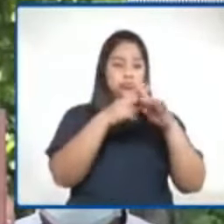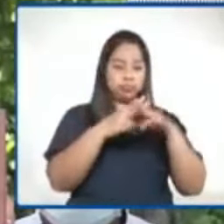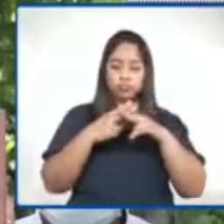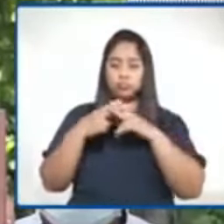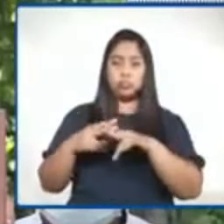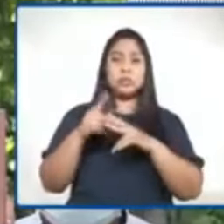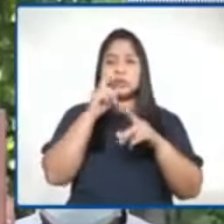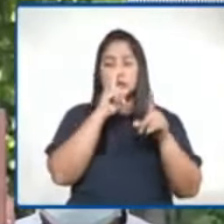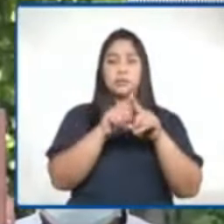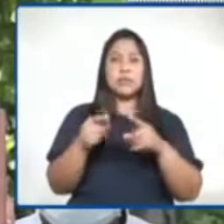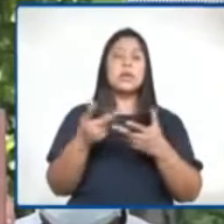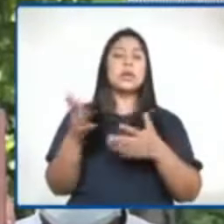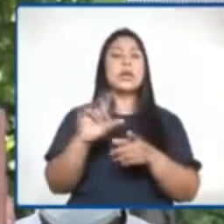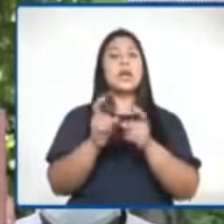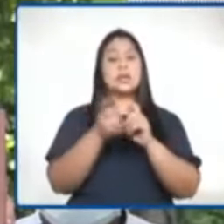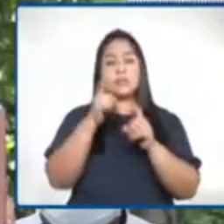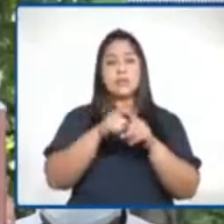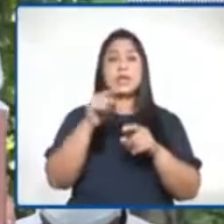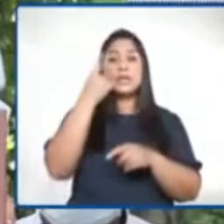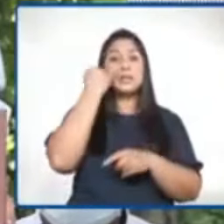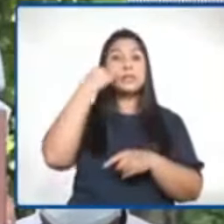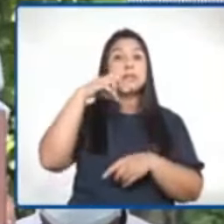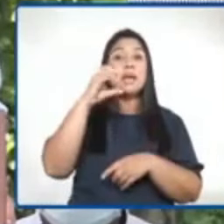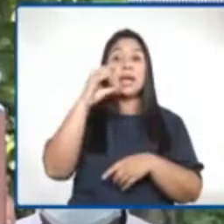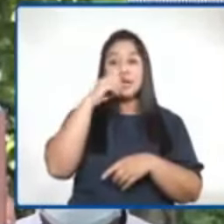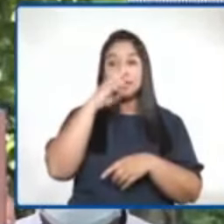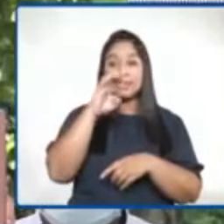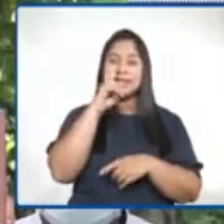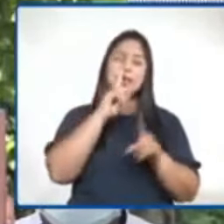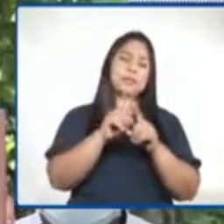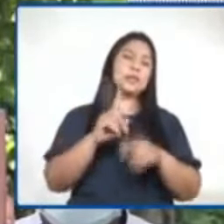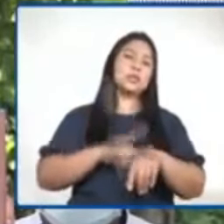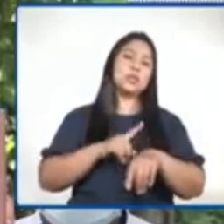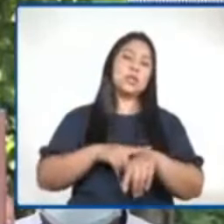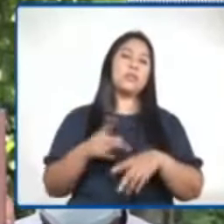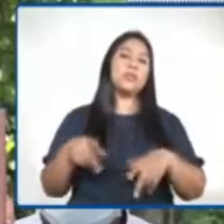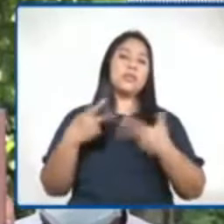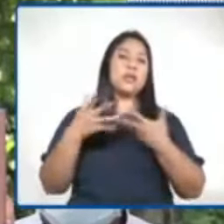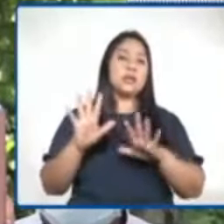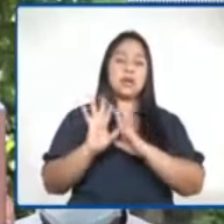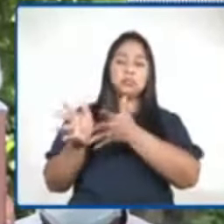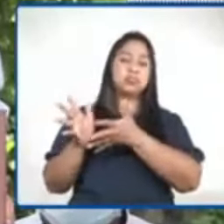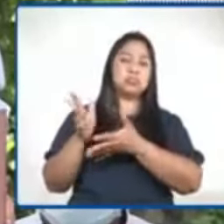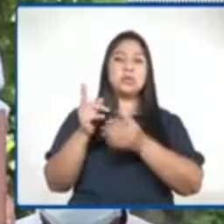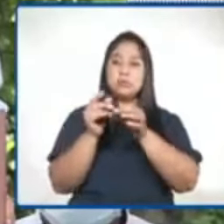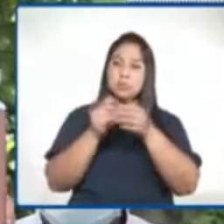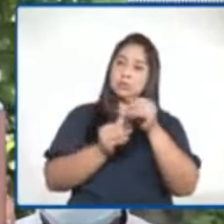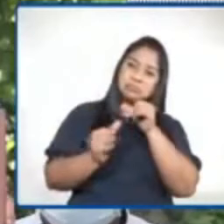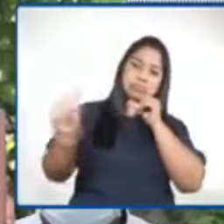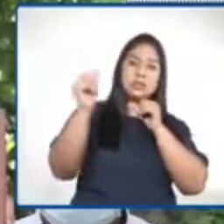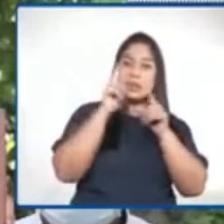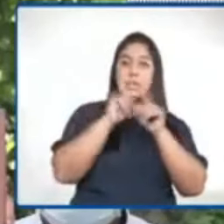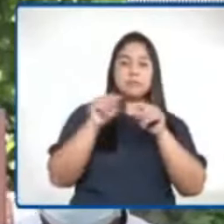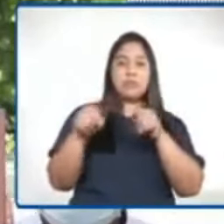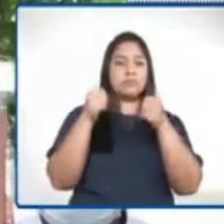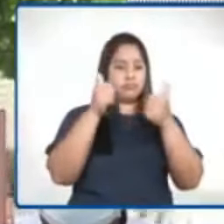cinta asfáltica que va hasta Zipacate, de manera que su tiempo de vida no la dejemos concluir, sino que la hagamos bien para que